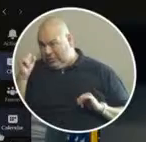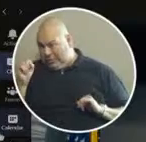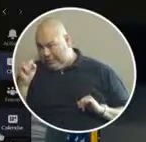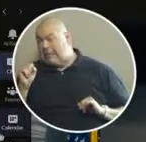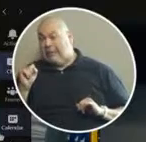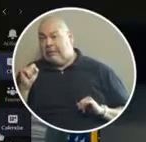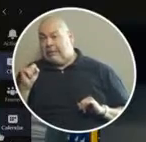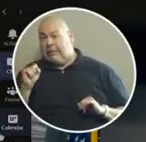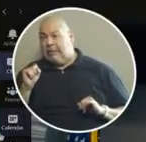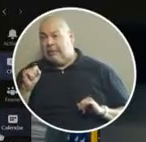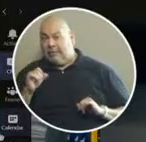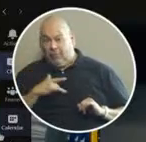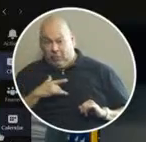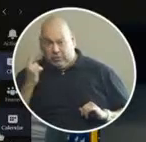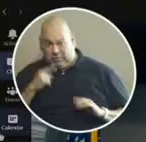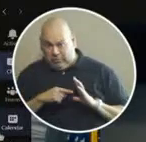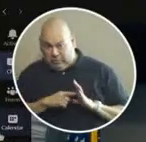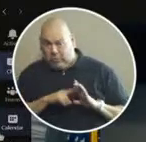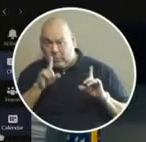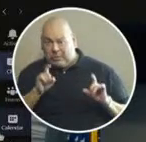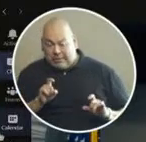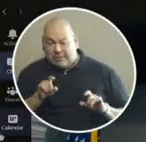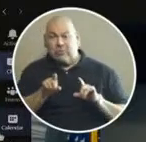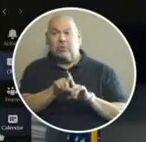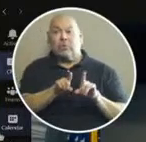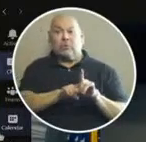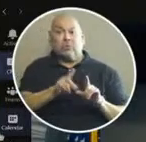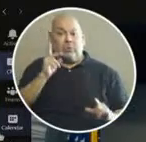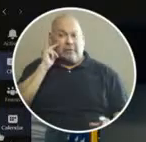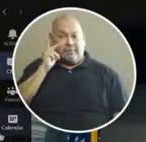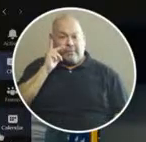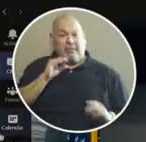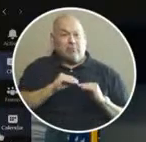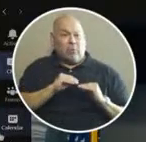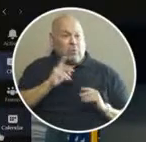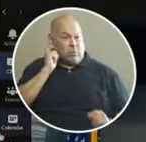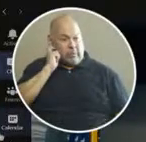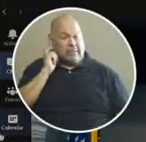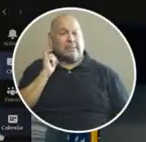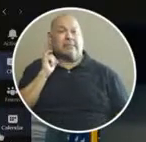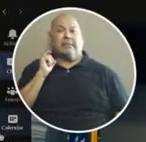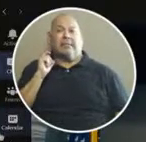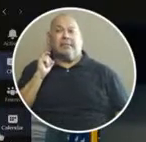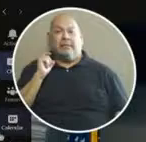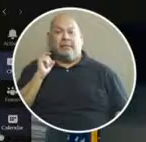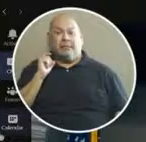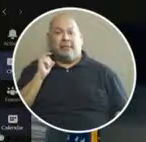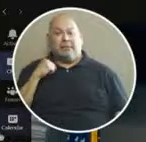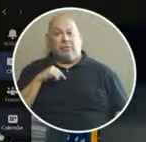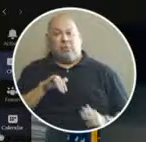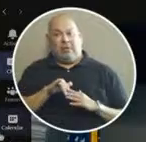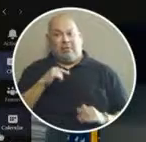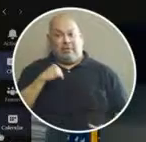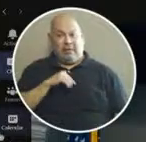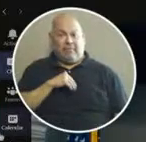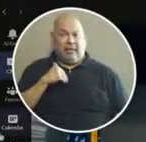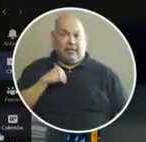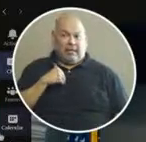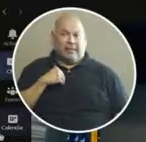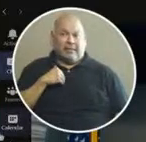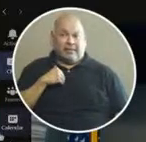a tener síntomas. También hemos vigilado muy de cerca los brotes que hemos tenido en